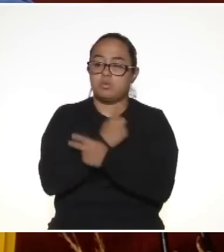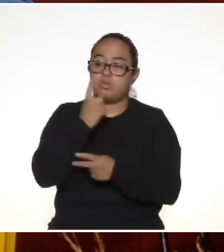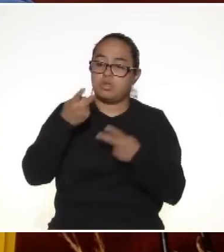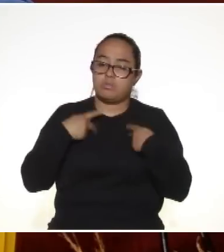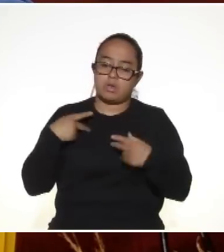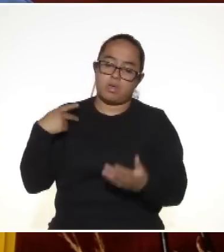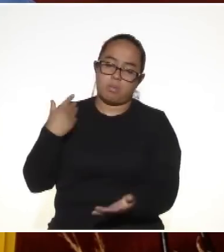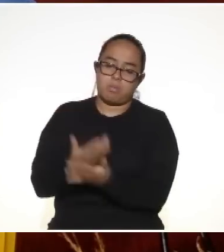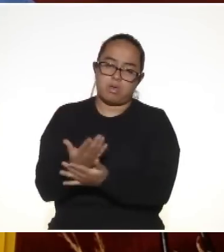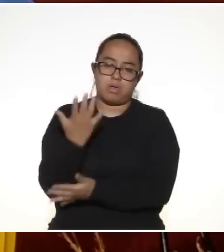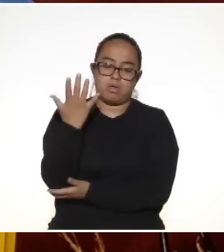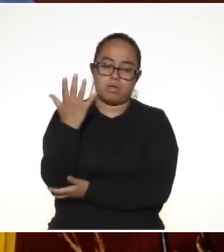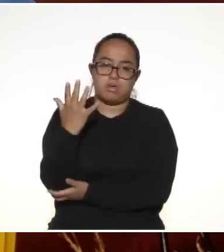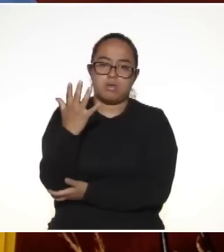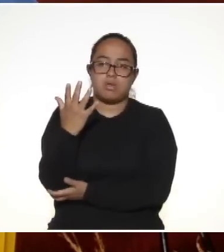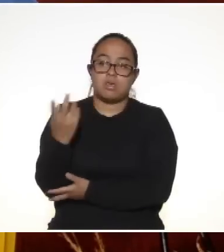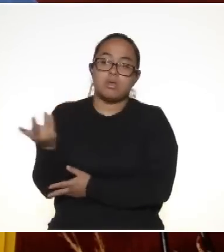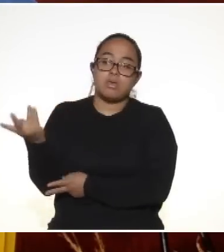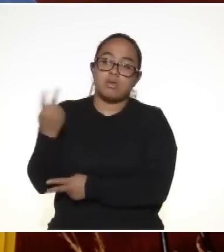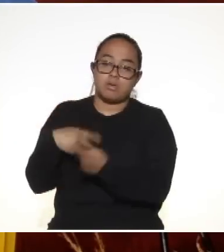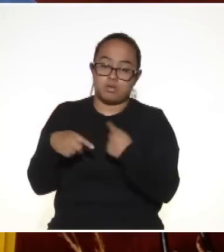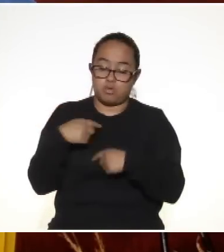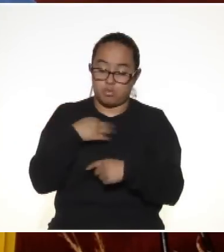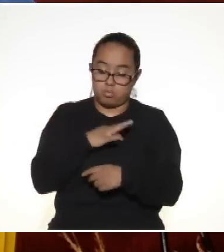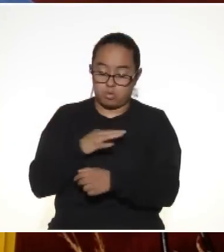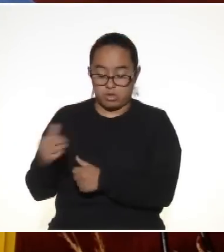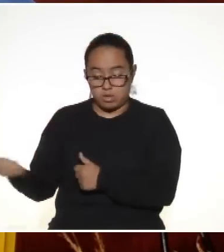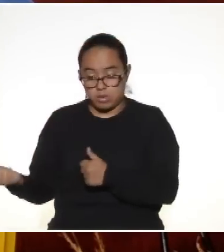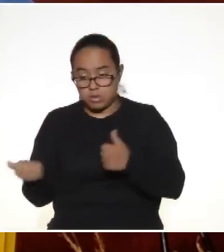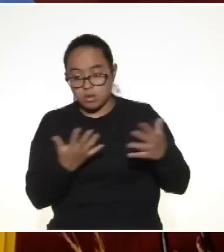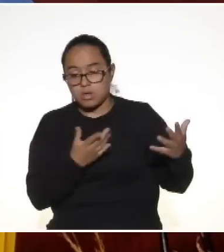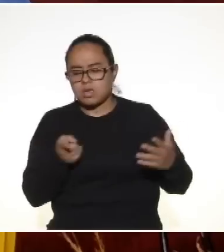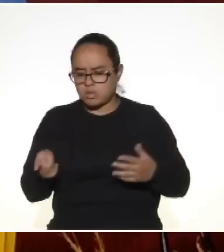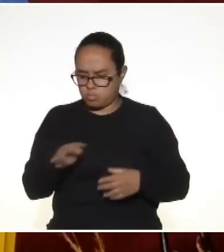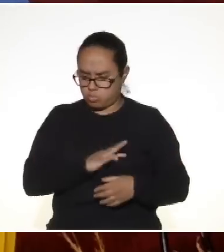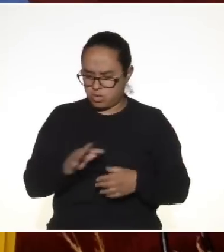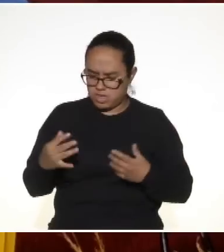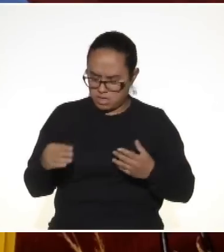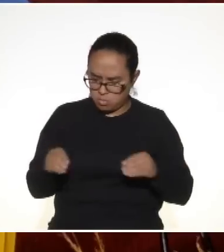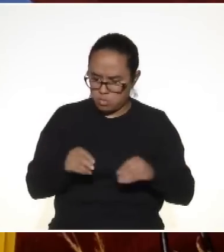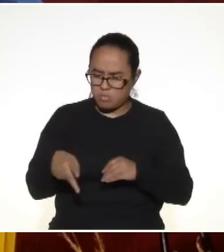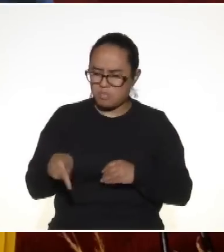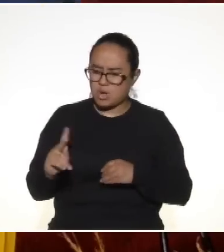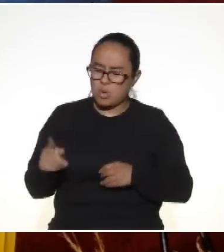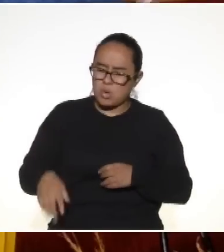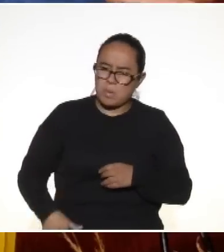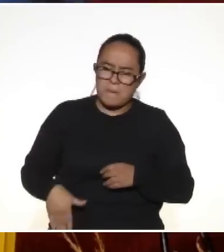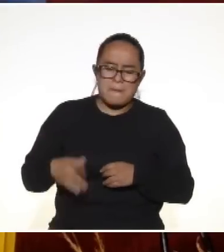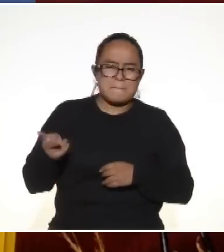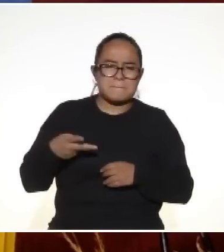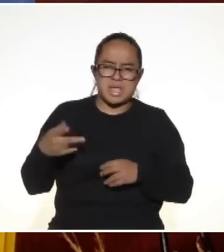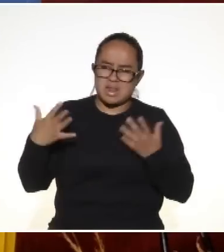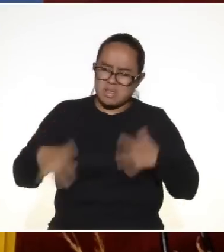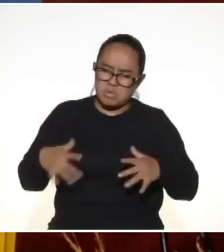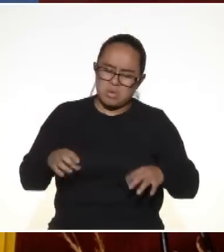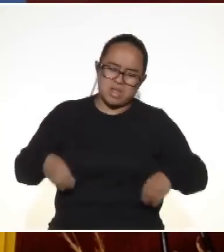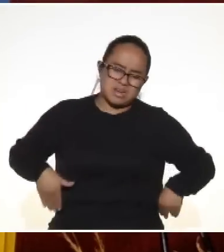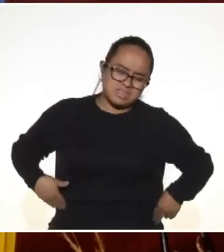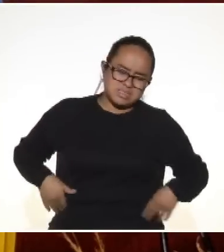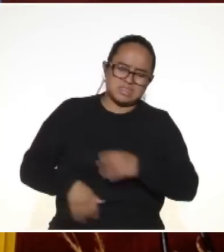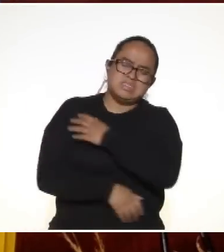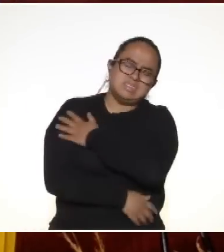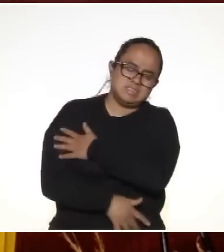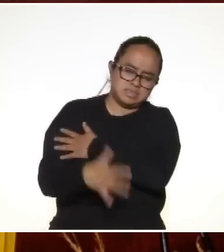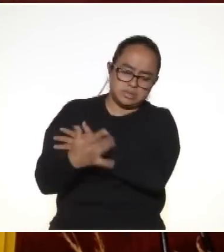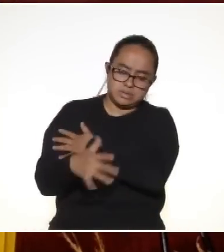un árbol y no Bien. va a llegar alguien, yo puedo trasladarlo, veo que se puede mover, pero le duele horrible la pierna o la cadera o el brazo.